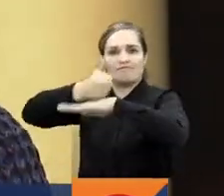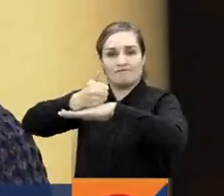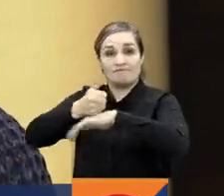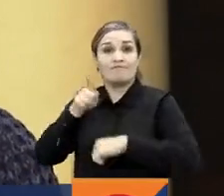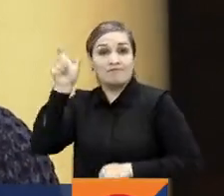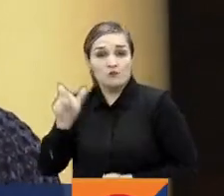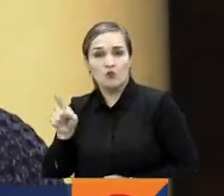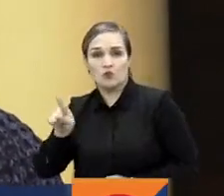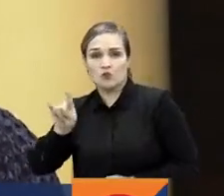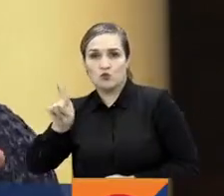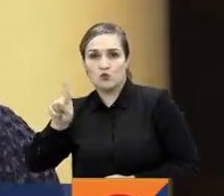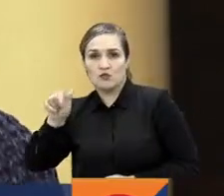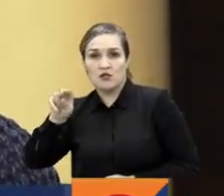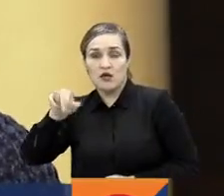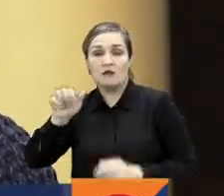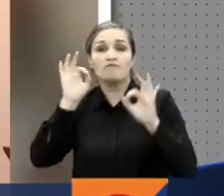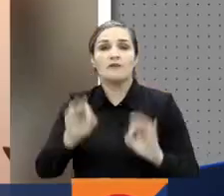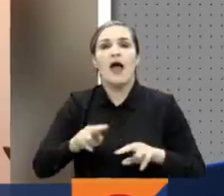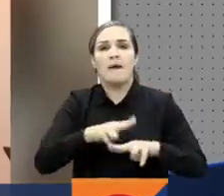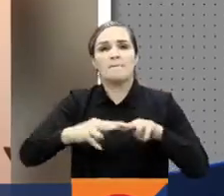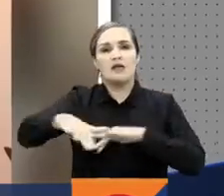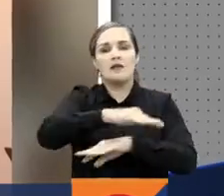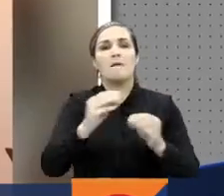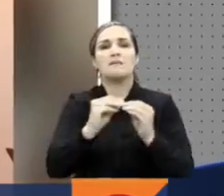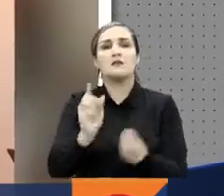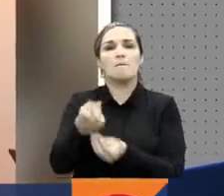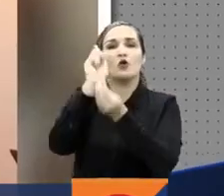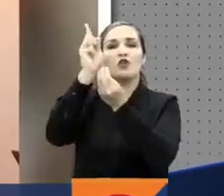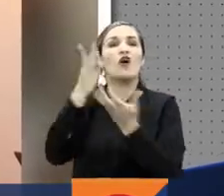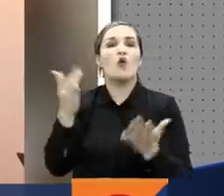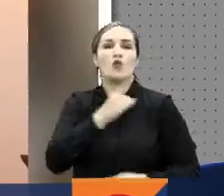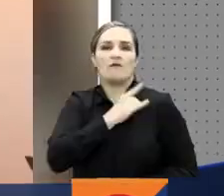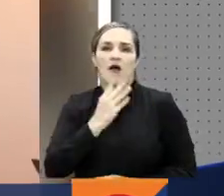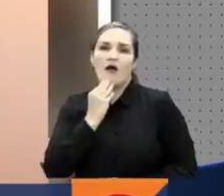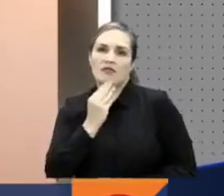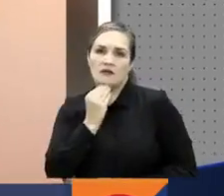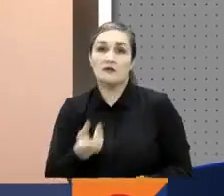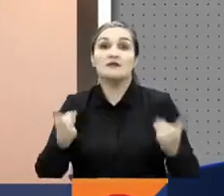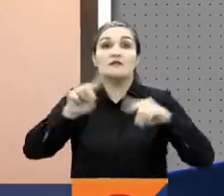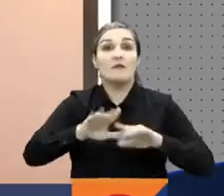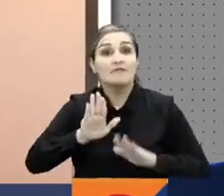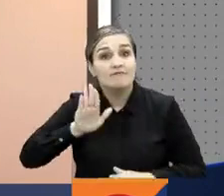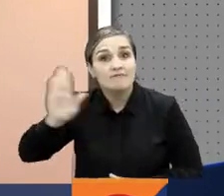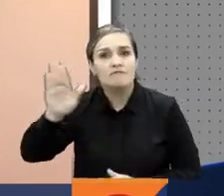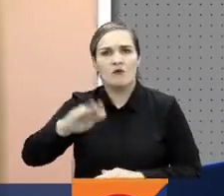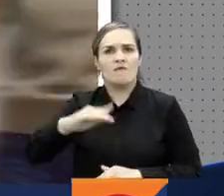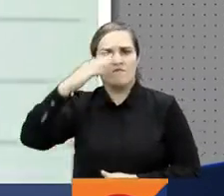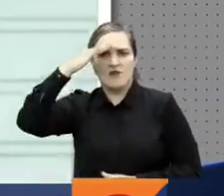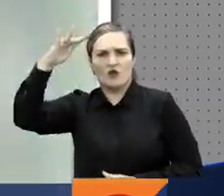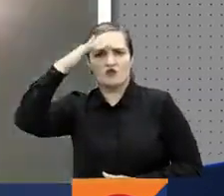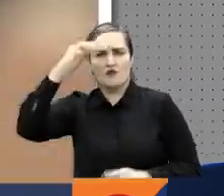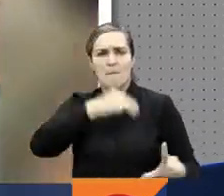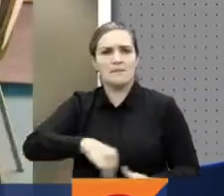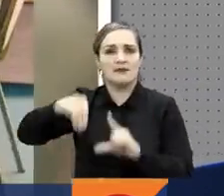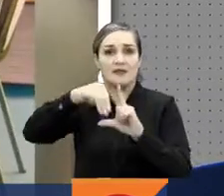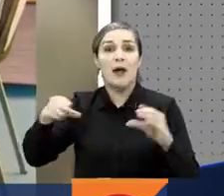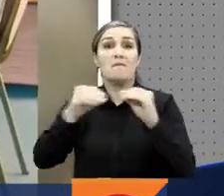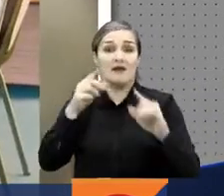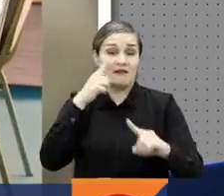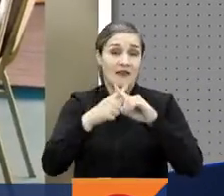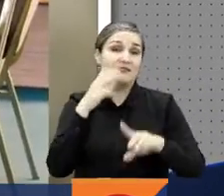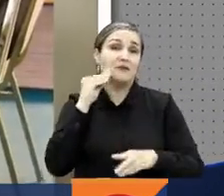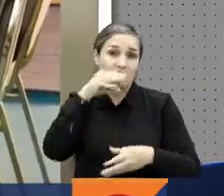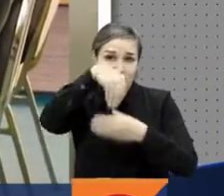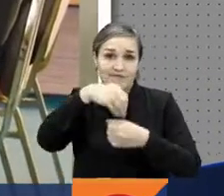ambientalista y politólogo de la universidad de los andes e igualmente tiene una maestría en filosofía y además cuenta con experiencia en cargos públicos en